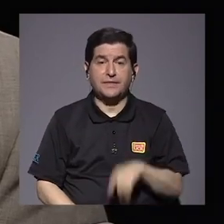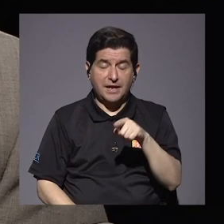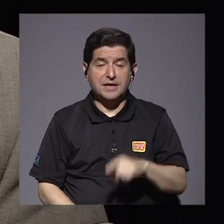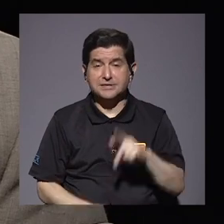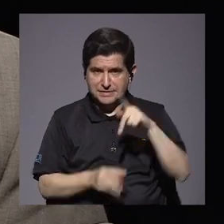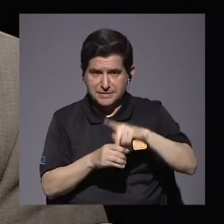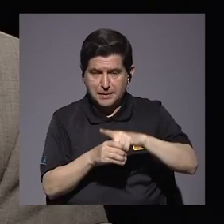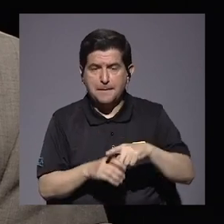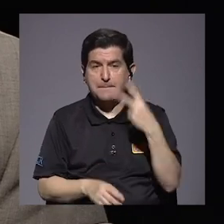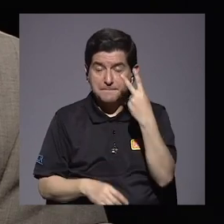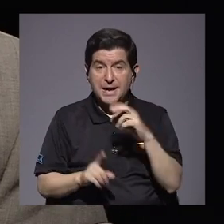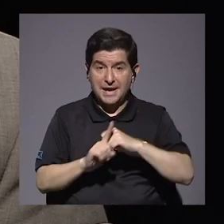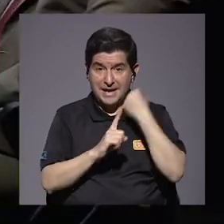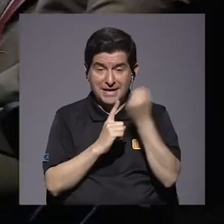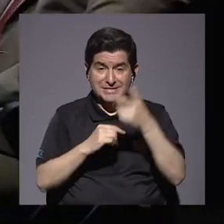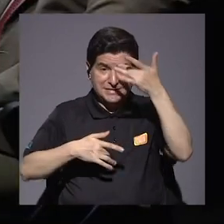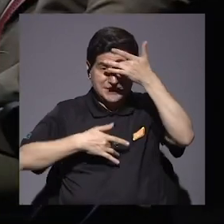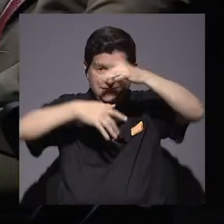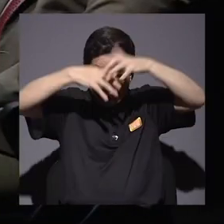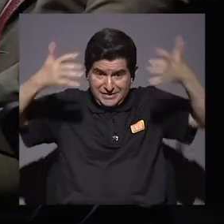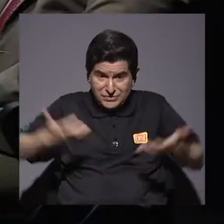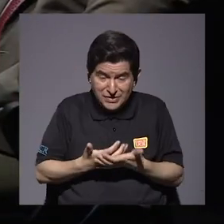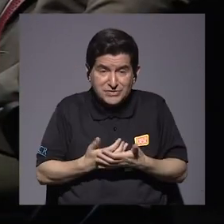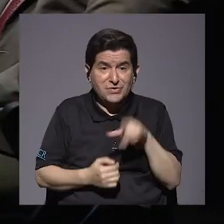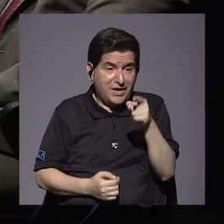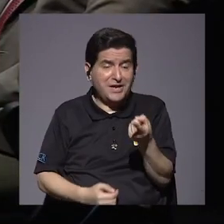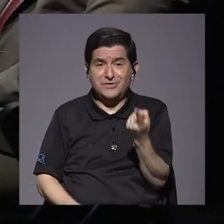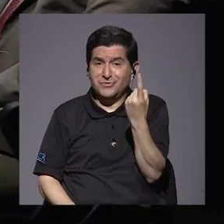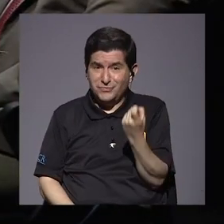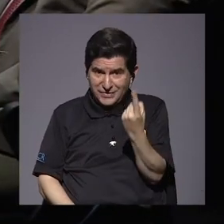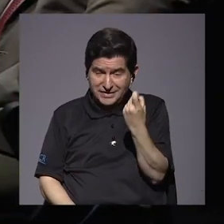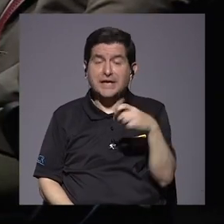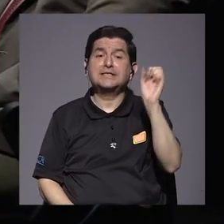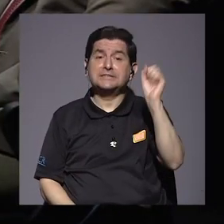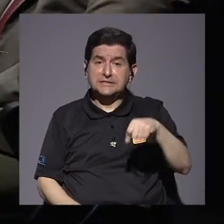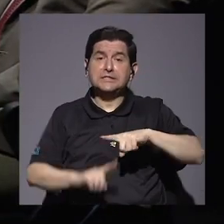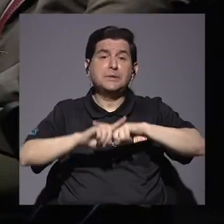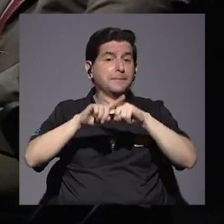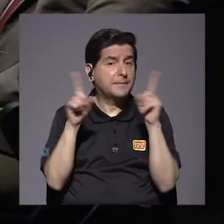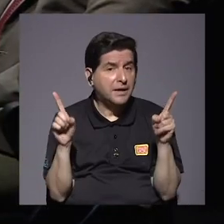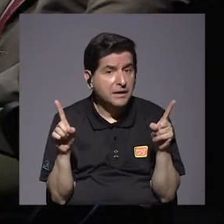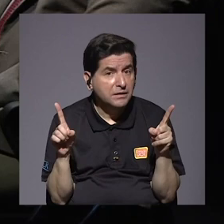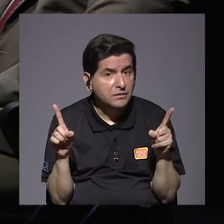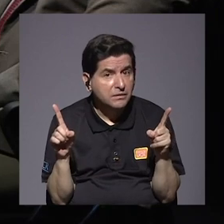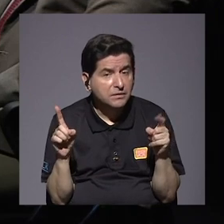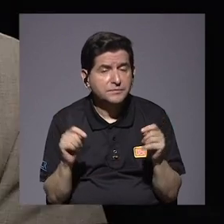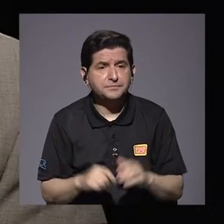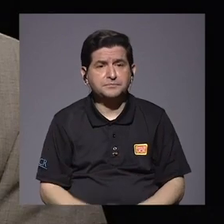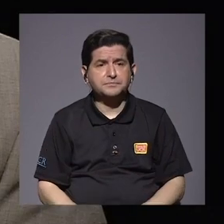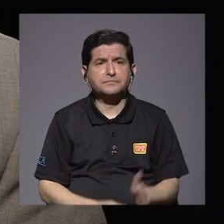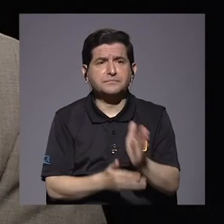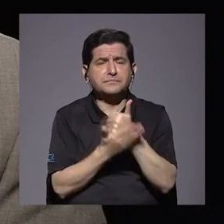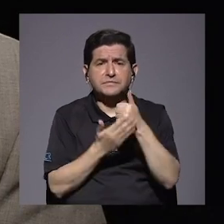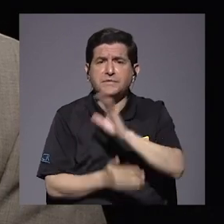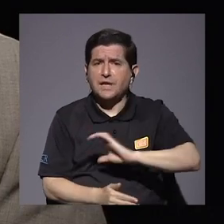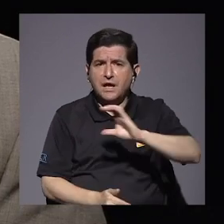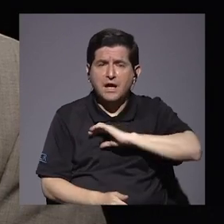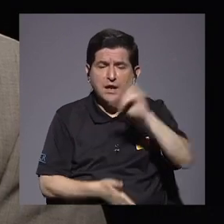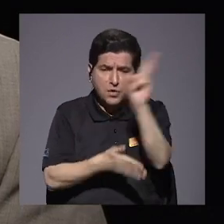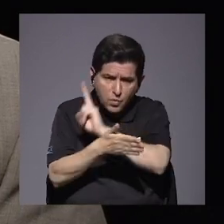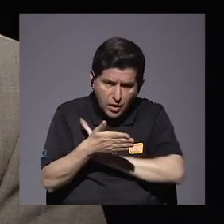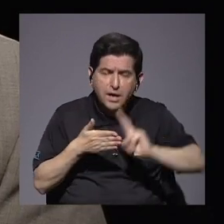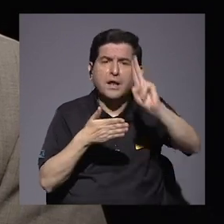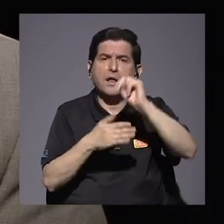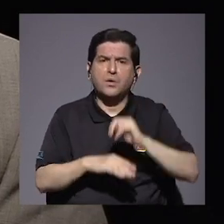Ese protagonismo... Vea lo que en pandemia es de ausencia. Claro que sí. Sin embargo, si algo ha caracterizado a